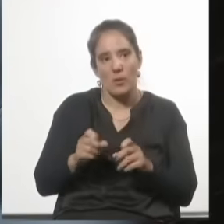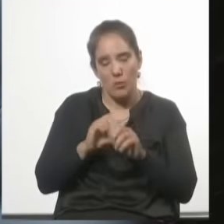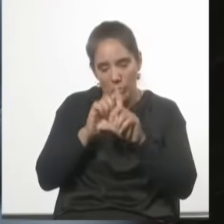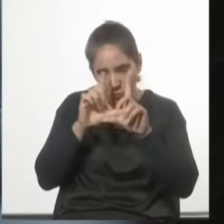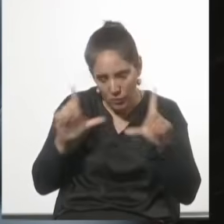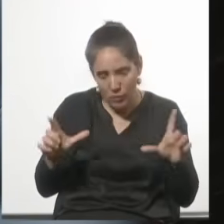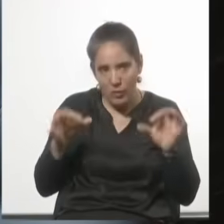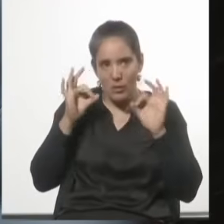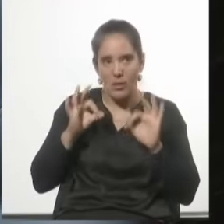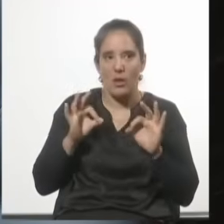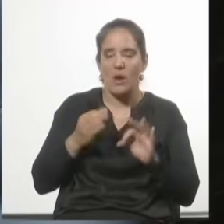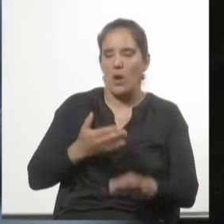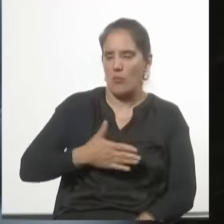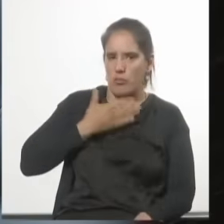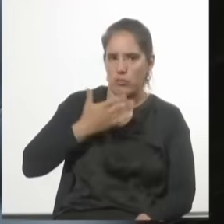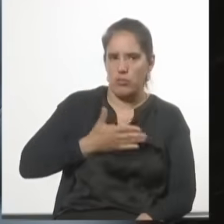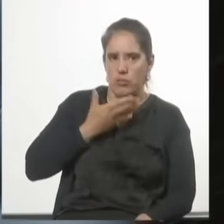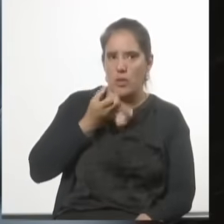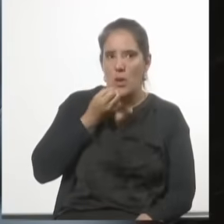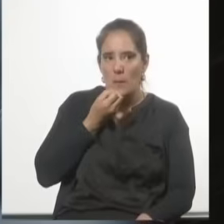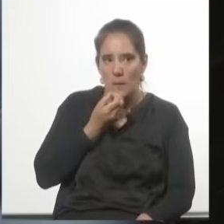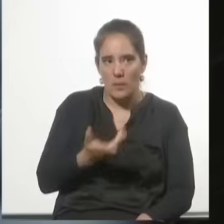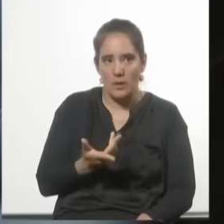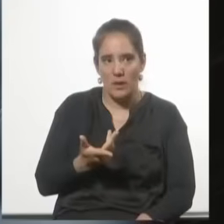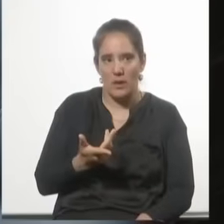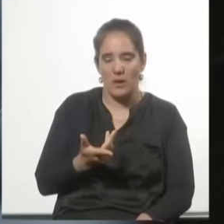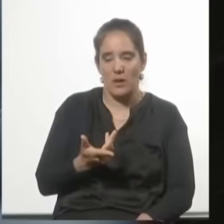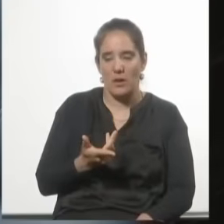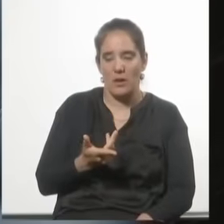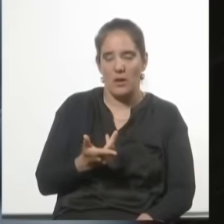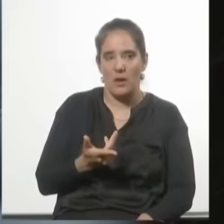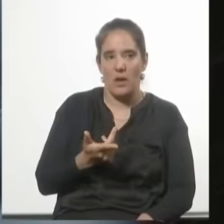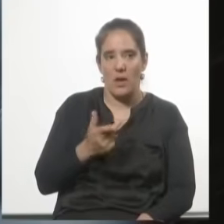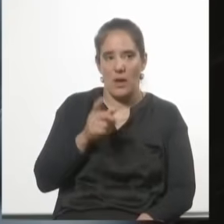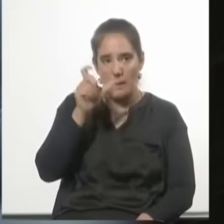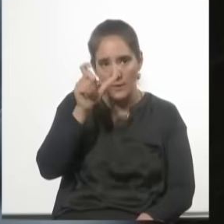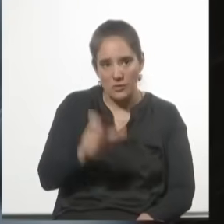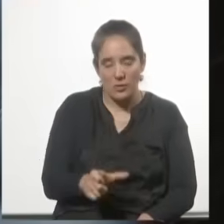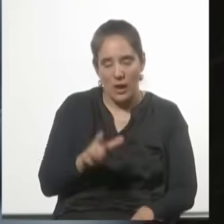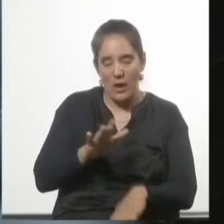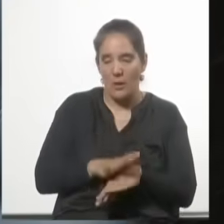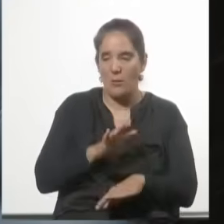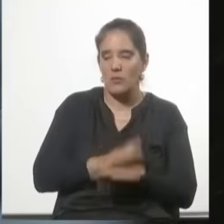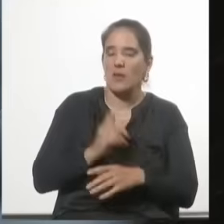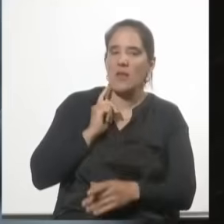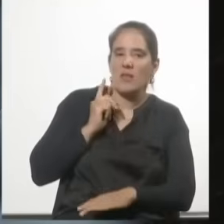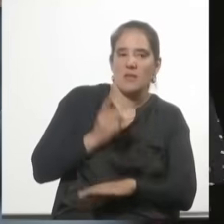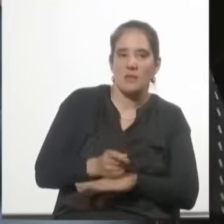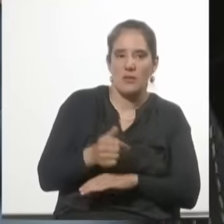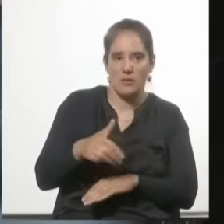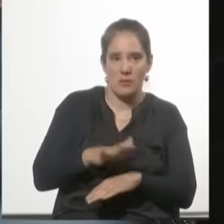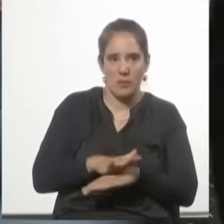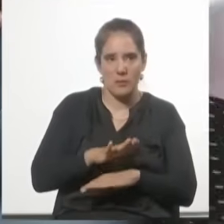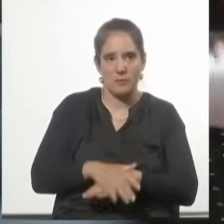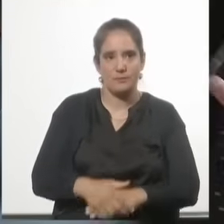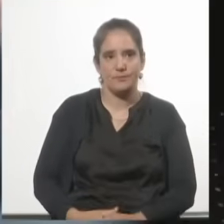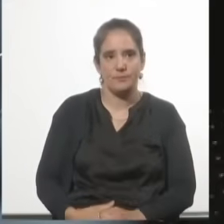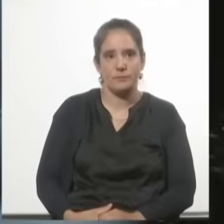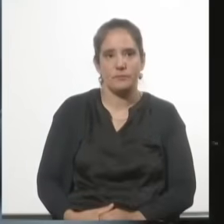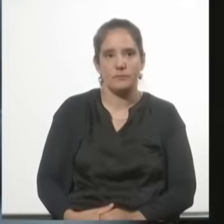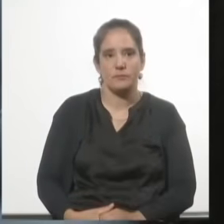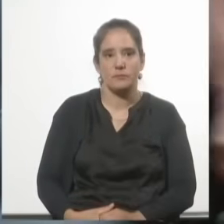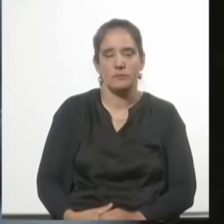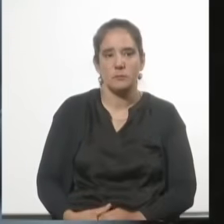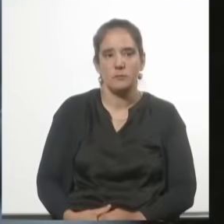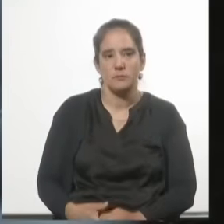y enérgico reproche respecto de quienes manejaron esa desidia, señora presidenta, con